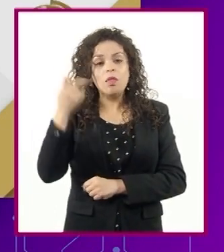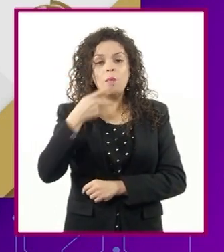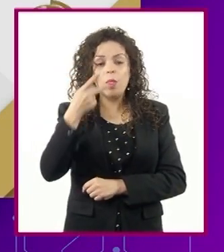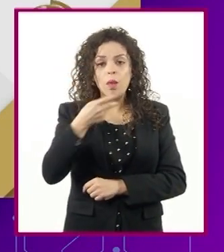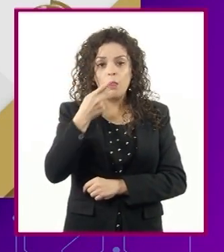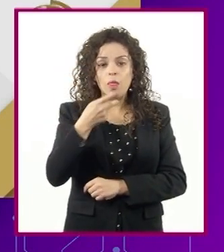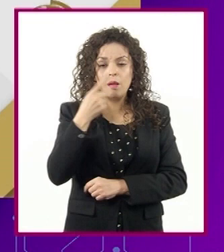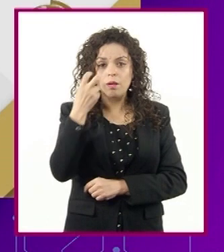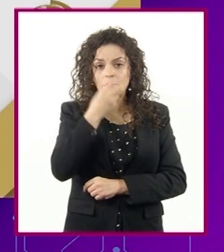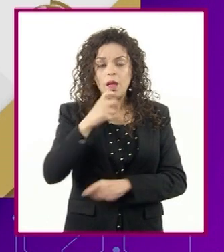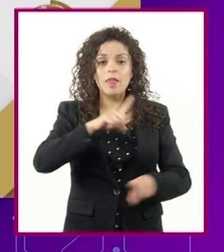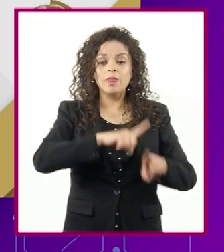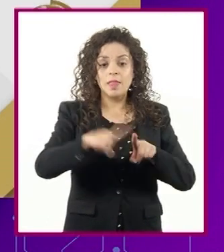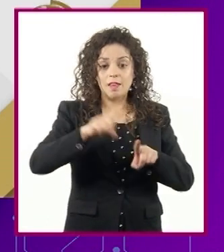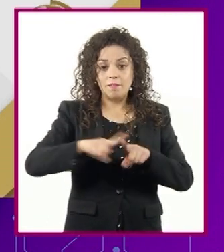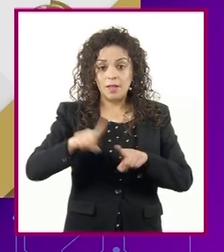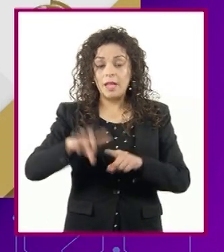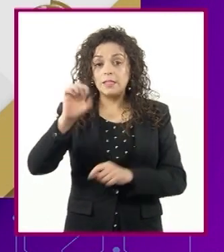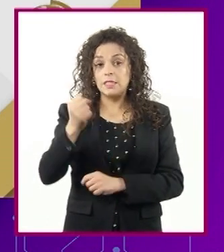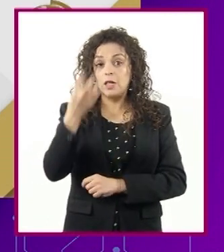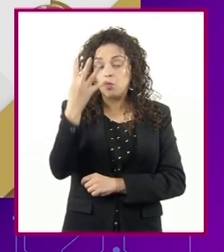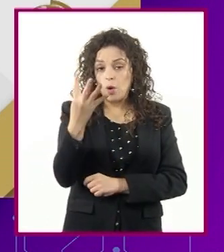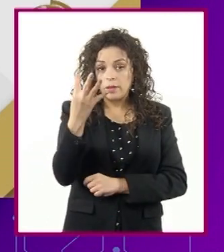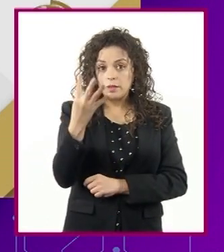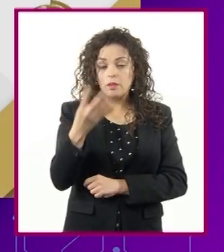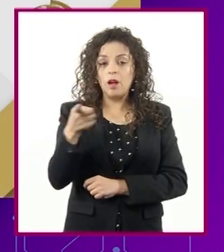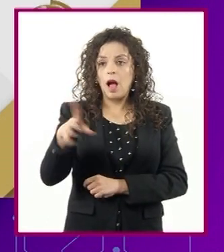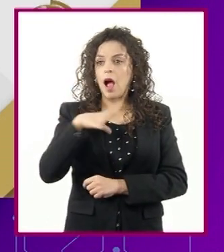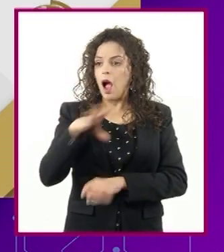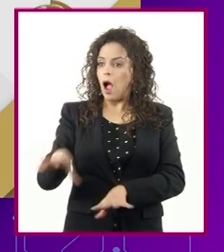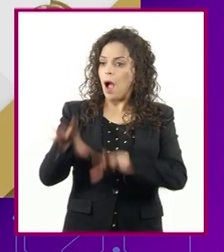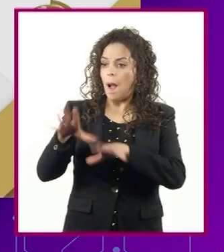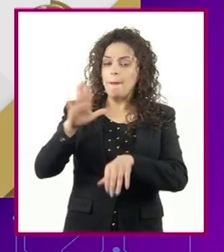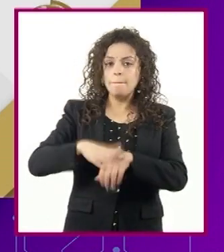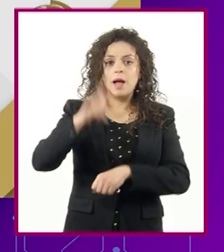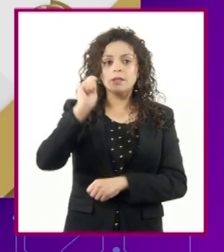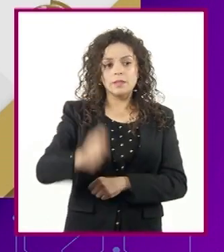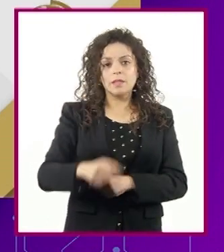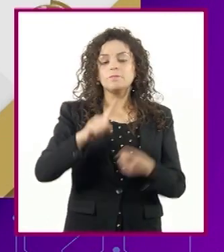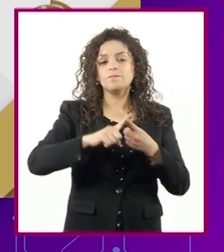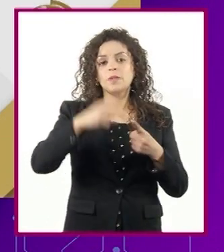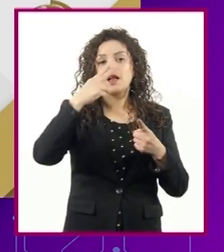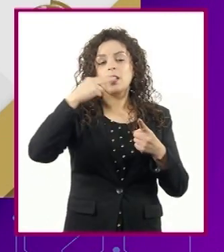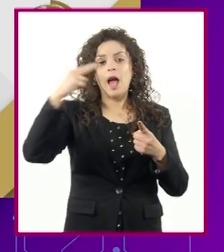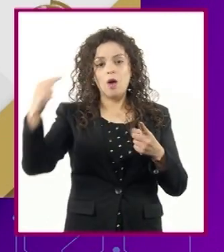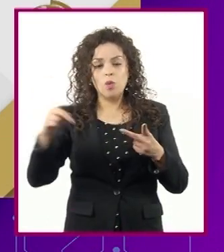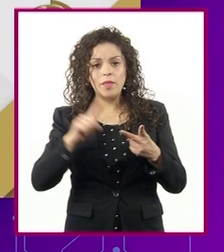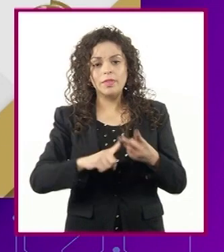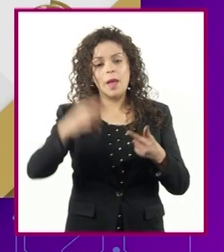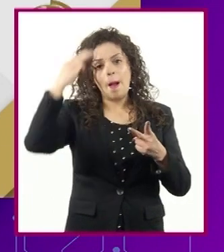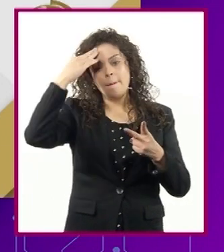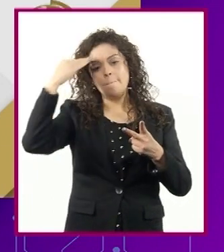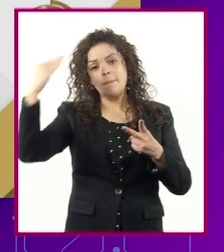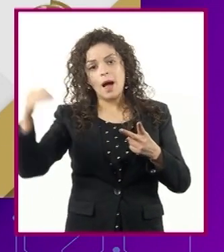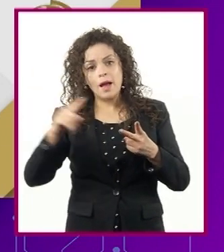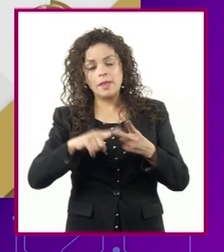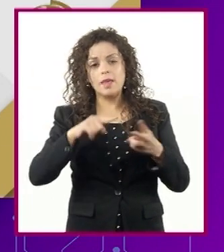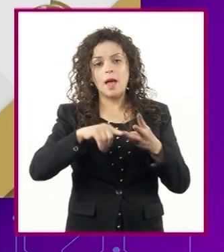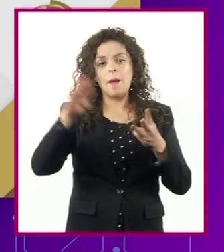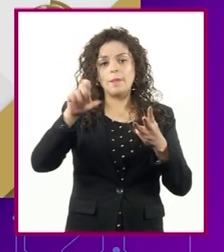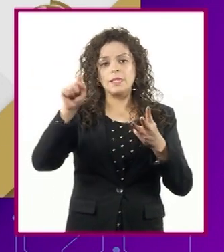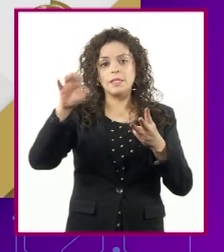364 variantes, dentro de las cuales destacan el náhuatl, el maya, el celtal,